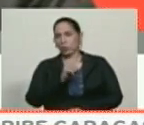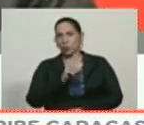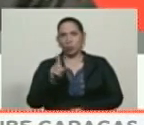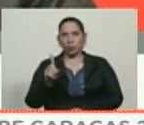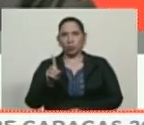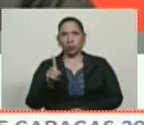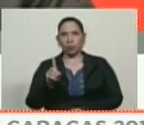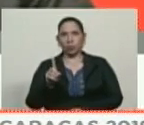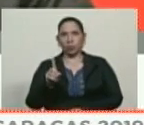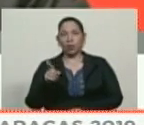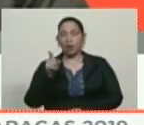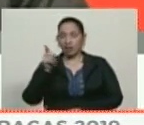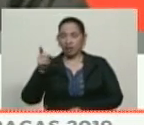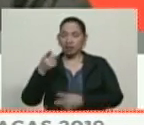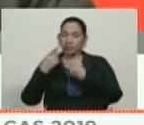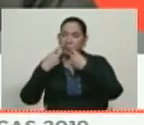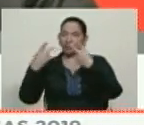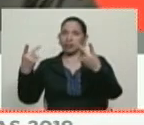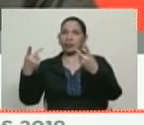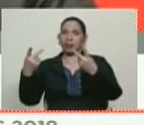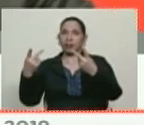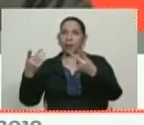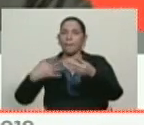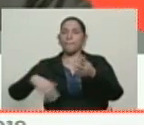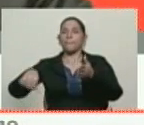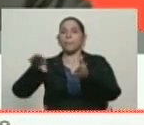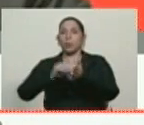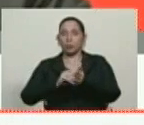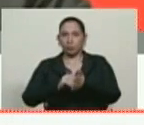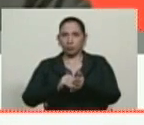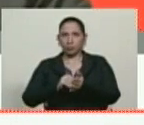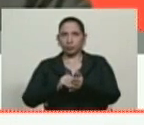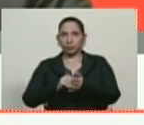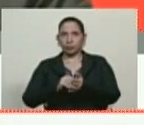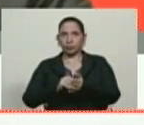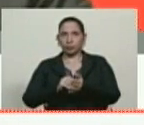que estas declaraciones podrían otra vez ser